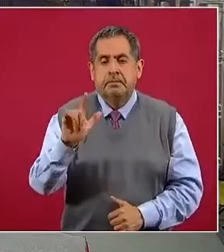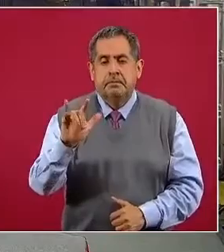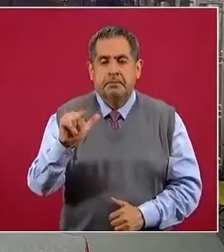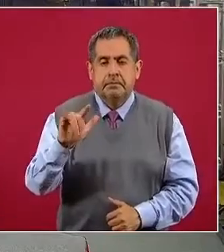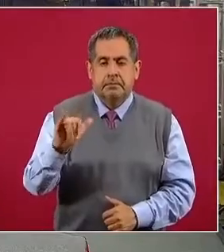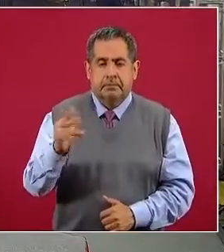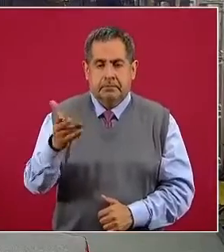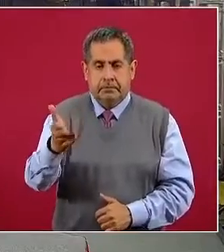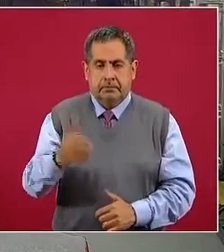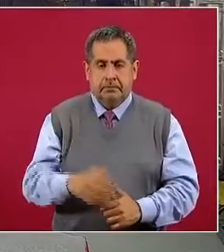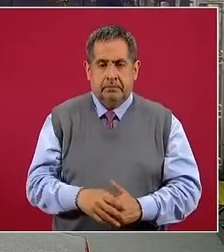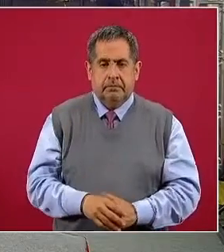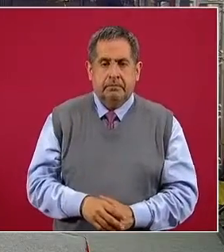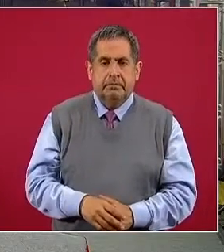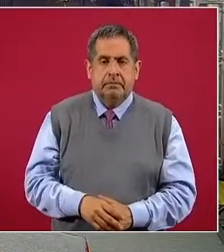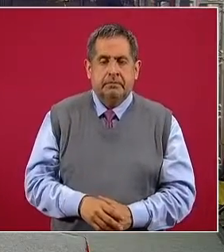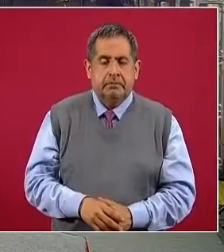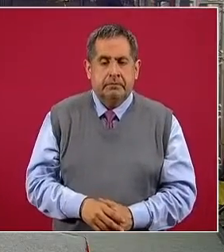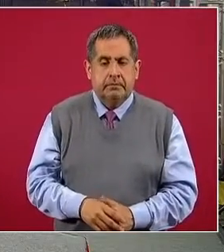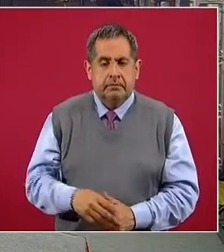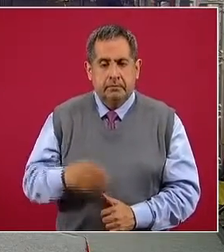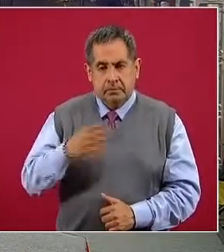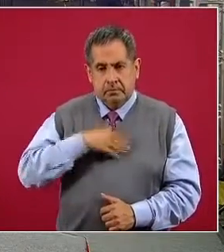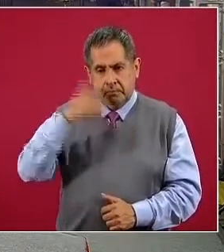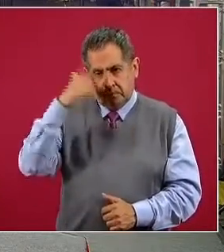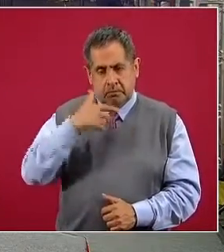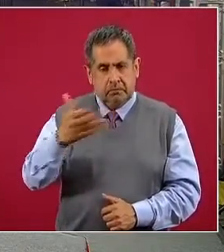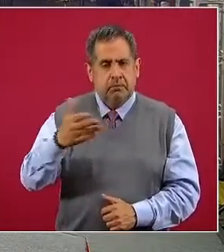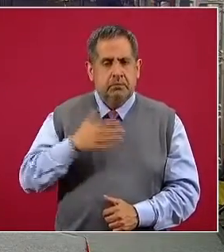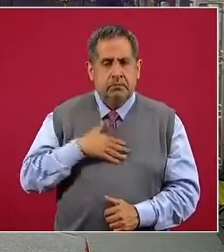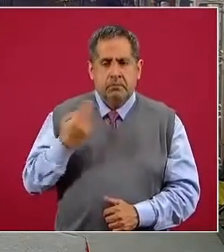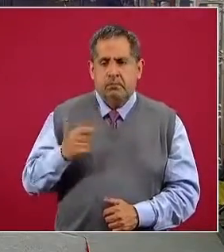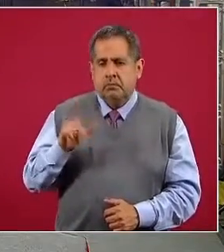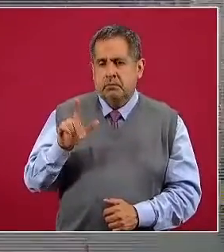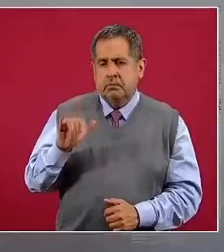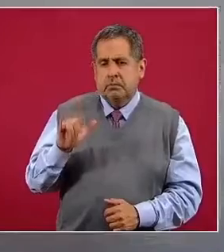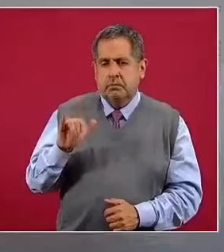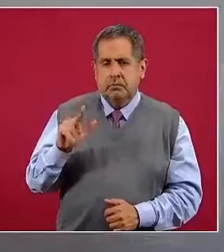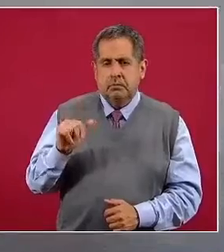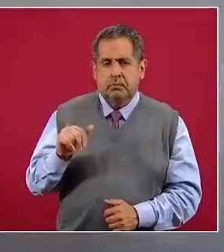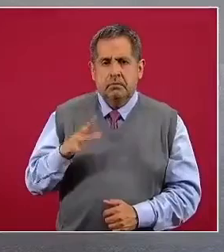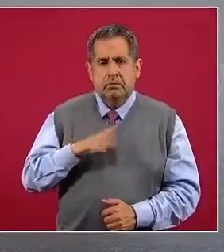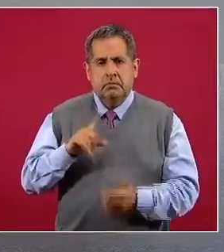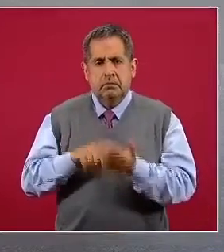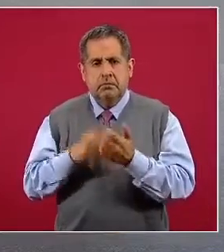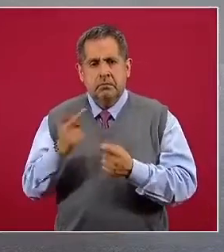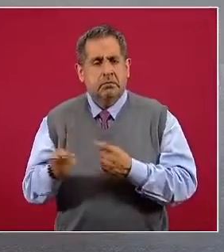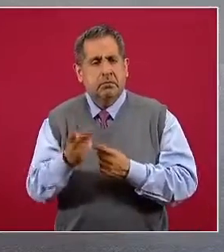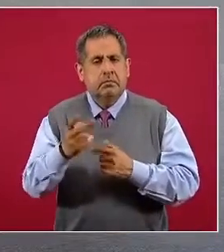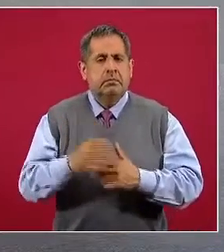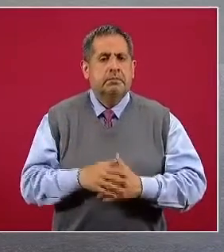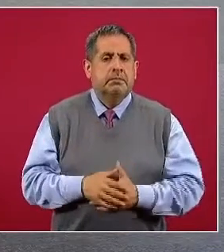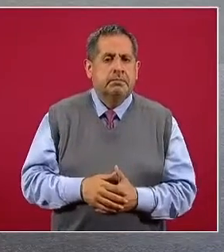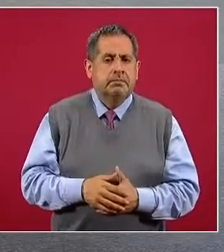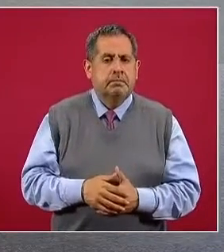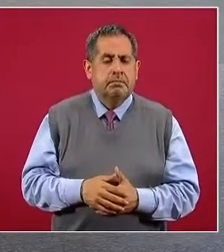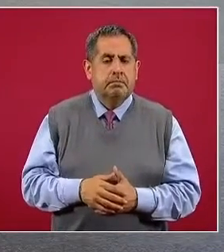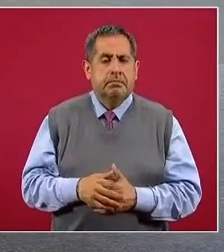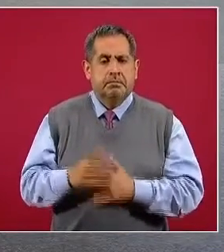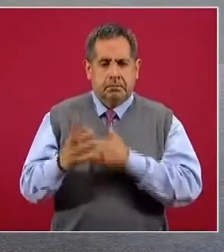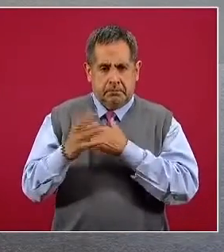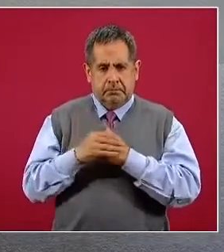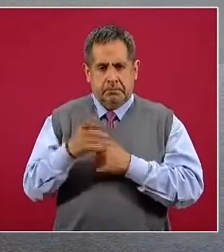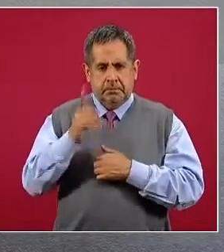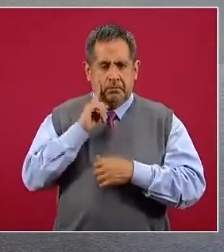Saludable. Gracias. Buenas noches. Liliana Noble, de Pulso Saludable. Tengo dos preguntas. Primero, si me permite a sus